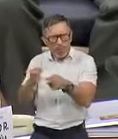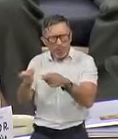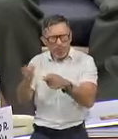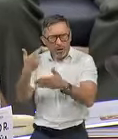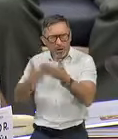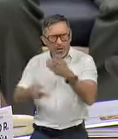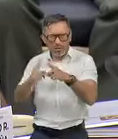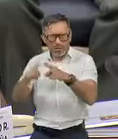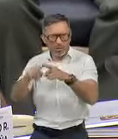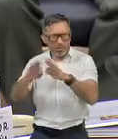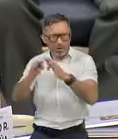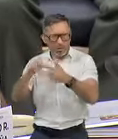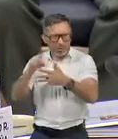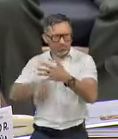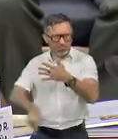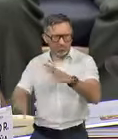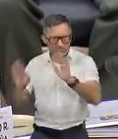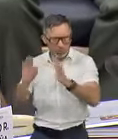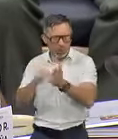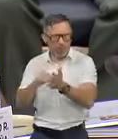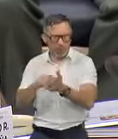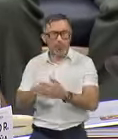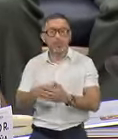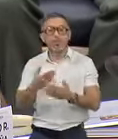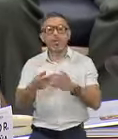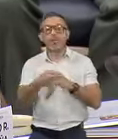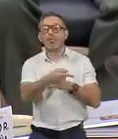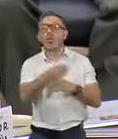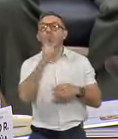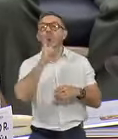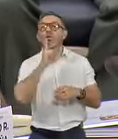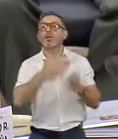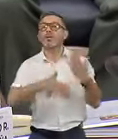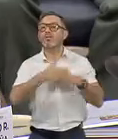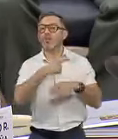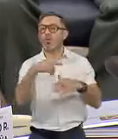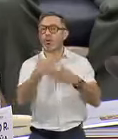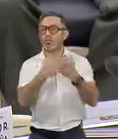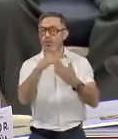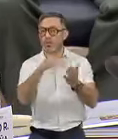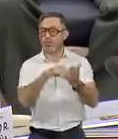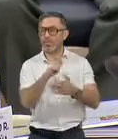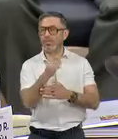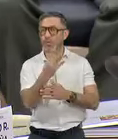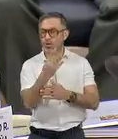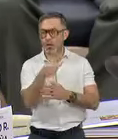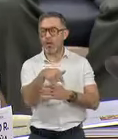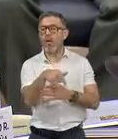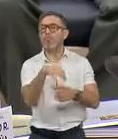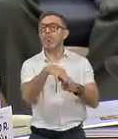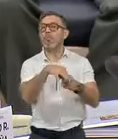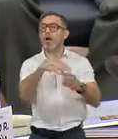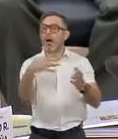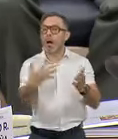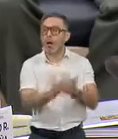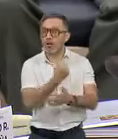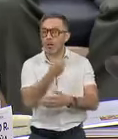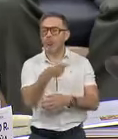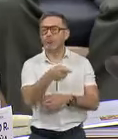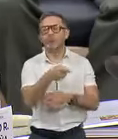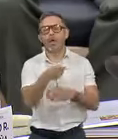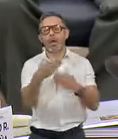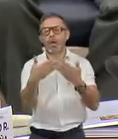y el triunfo de Claudia en 2024 va a abrir una puerta muy importante para las mujeres, va